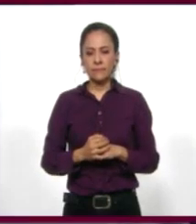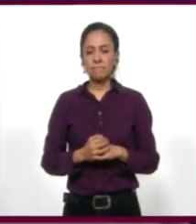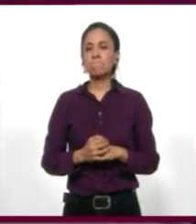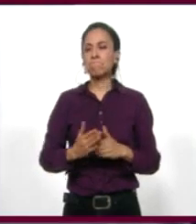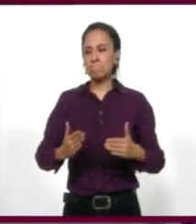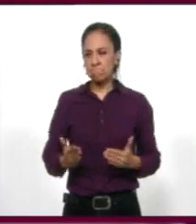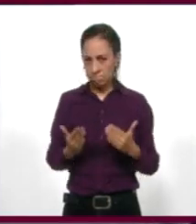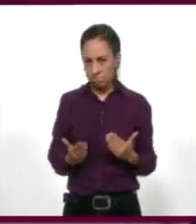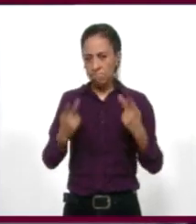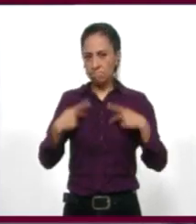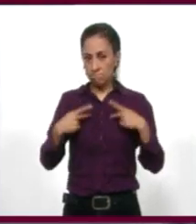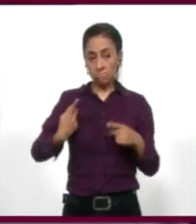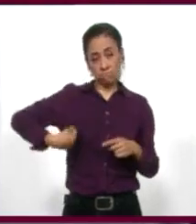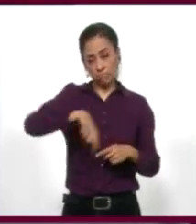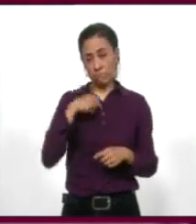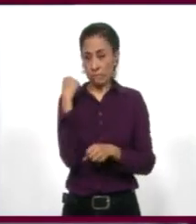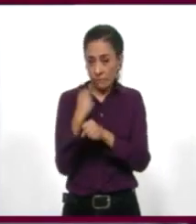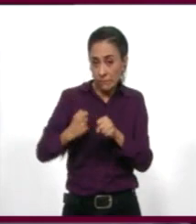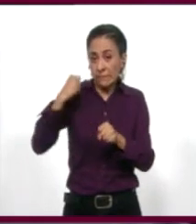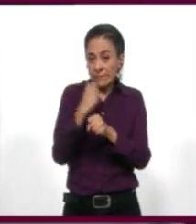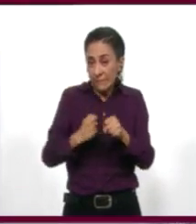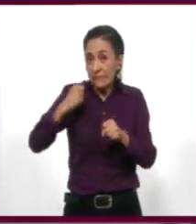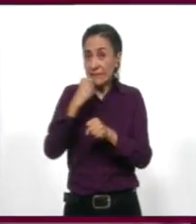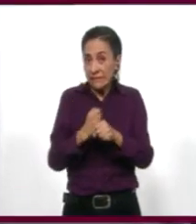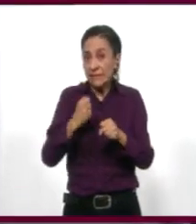Los bailarines tuvimos que trabajar y caer mucho,